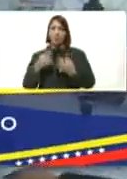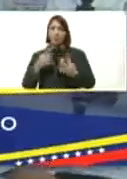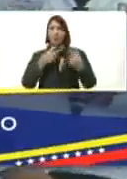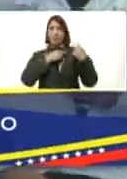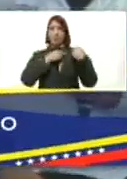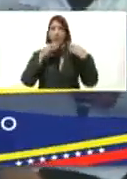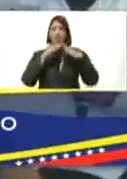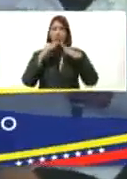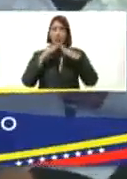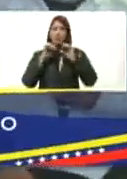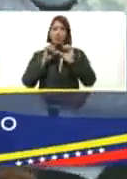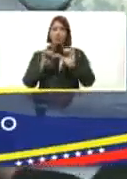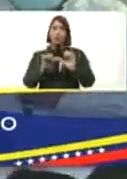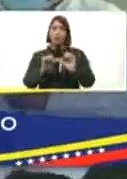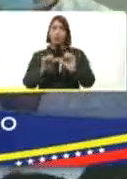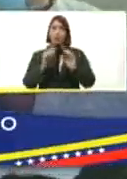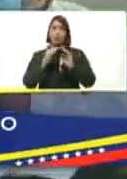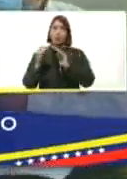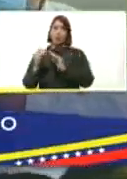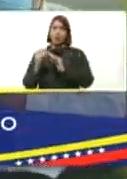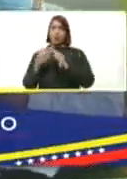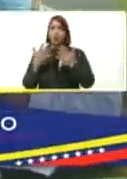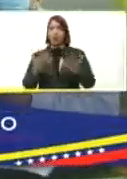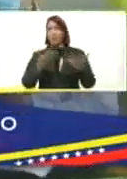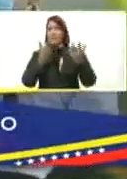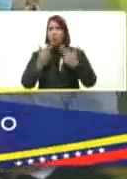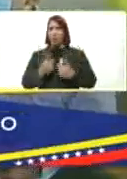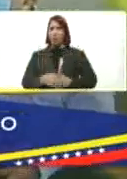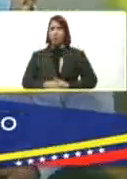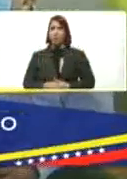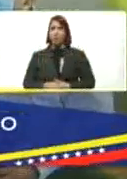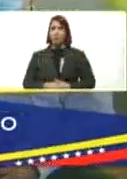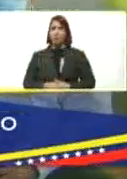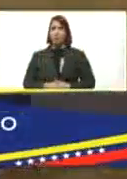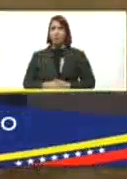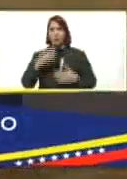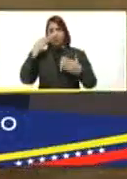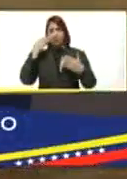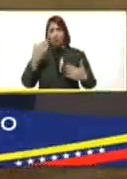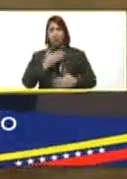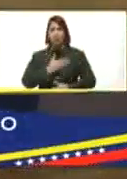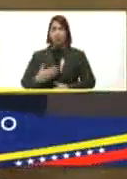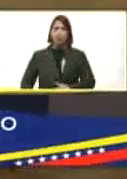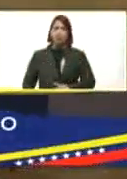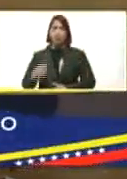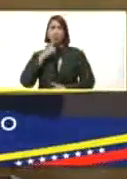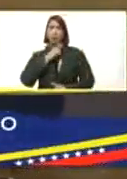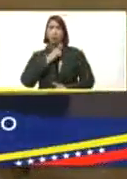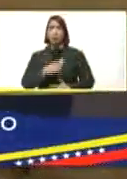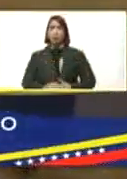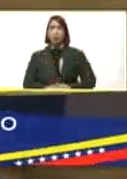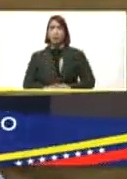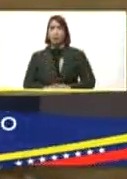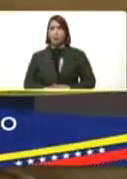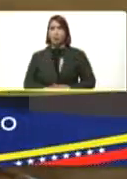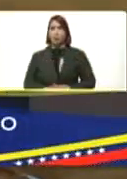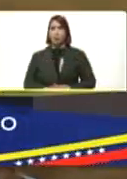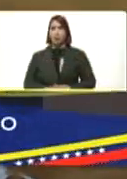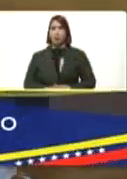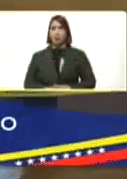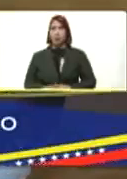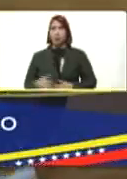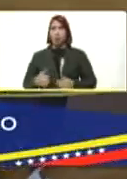hogar que se quede con la vivienda. ¿Qué nos puede decir, compañera? Saludos, señor presidente. Mi nombre es Alisneidy Almeida. Aquí estoy